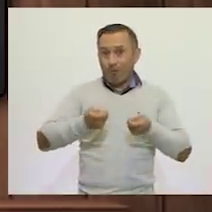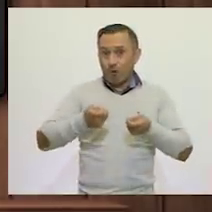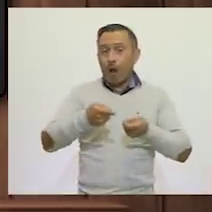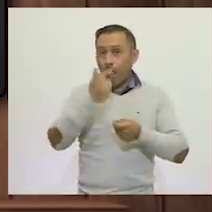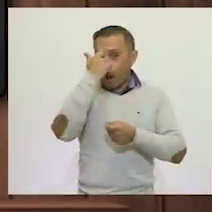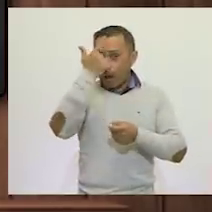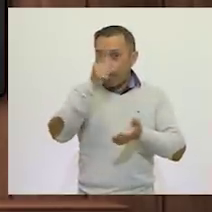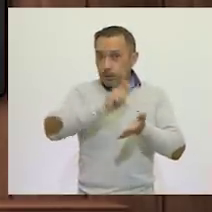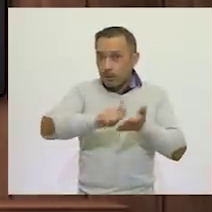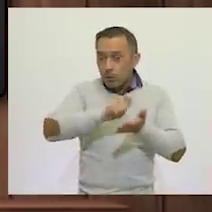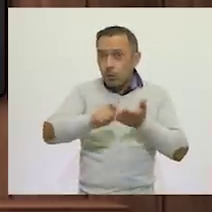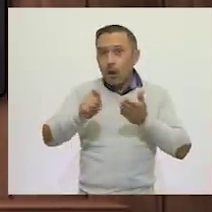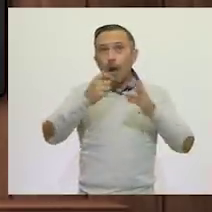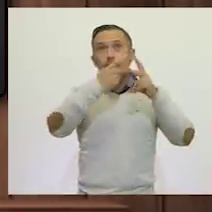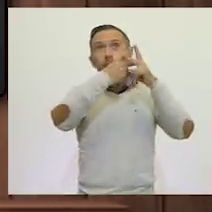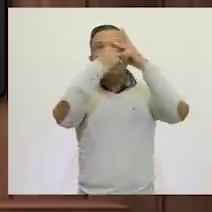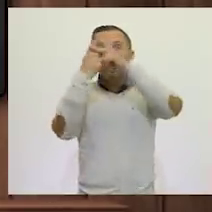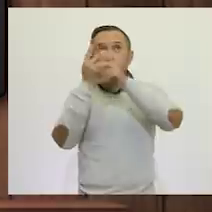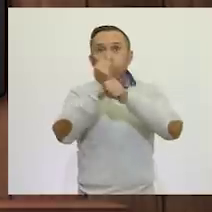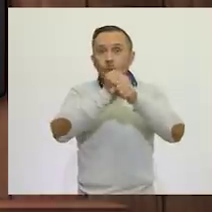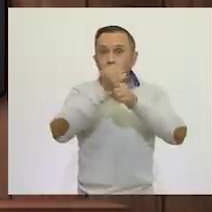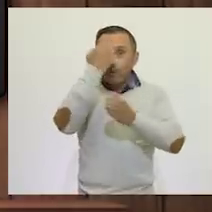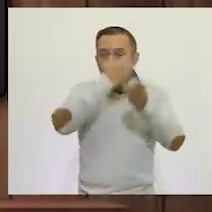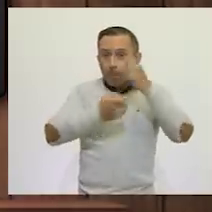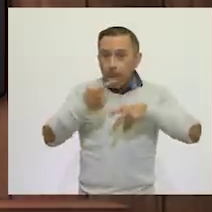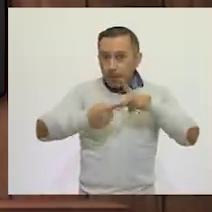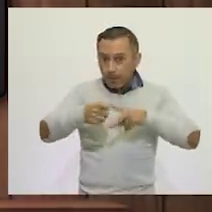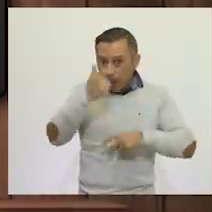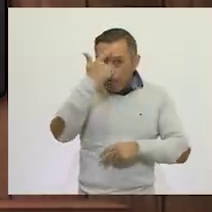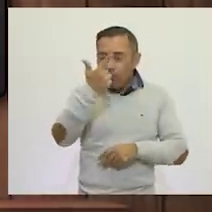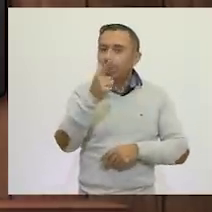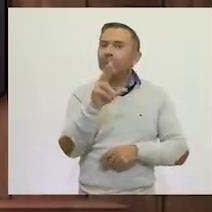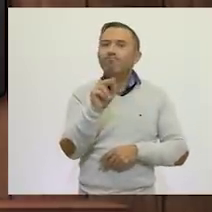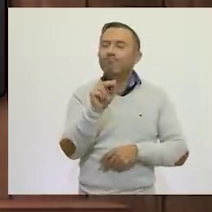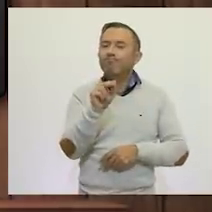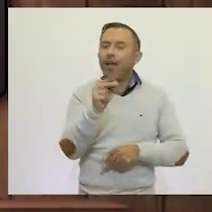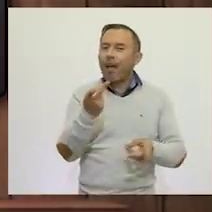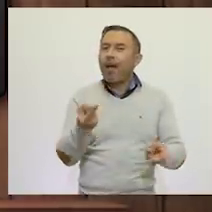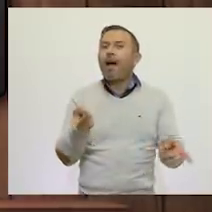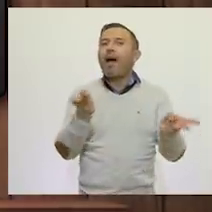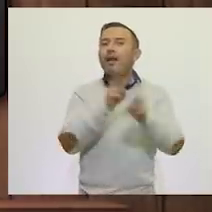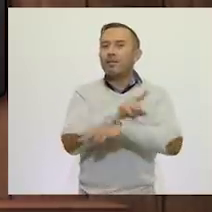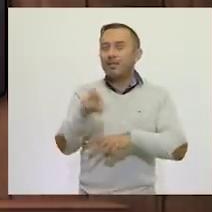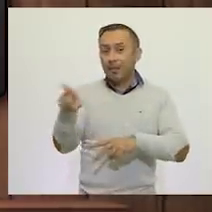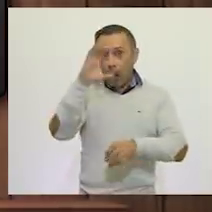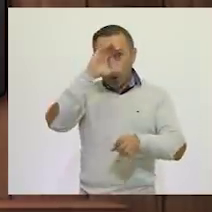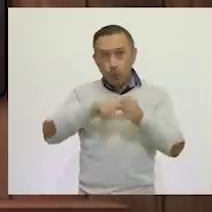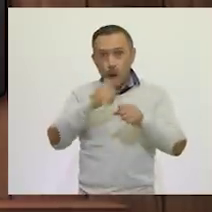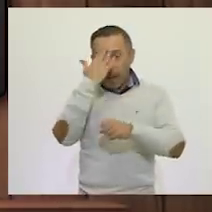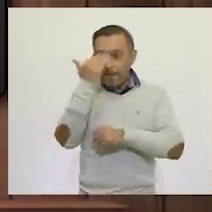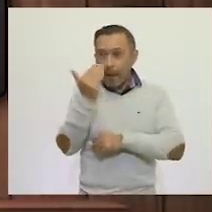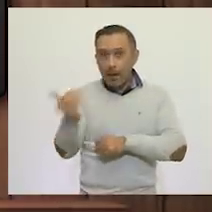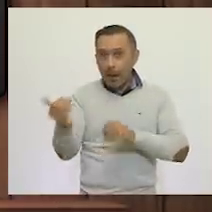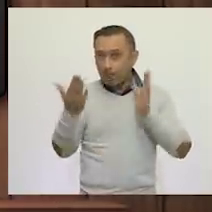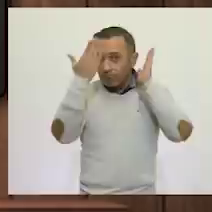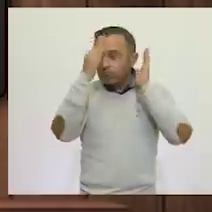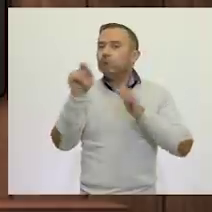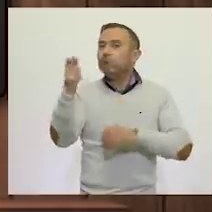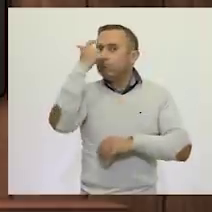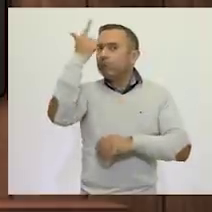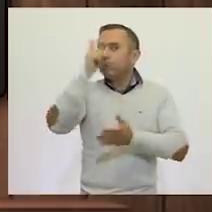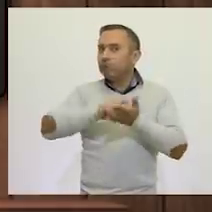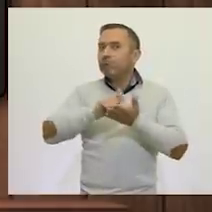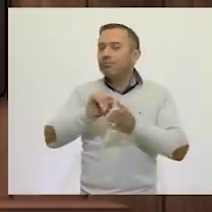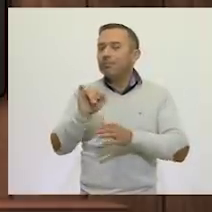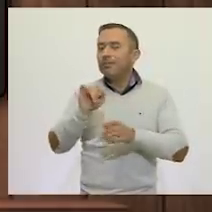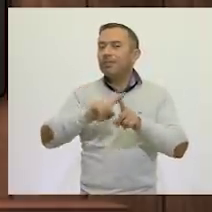escritura, la astronomía ni las matemáticas. El evidente contraste con la cultura de los mayas. Los mayas estaban fuertemente